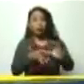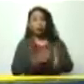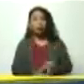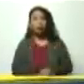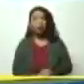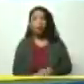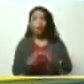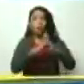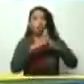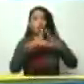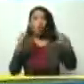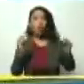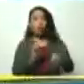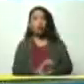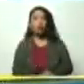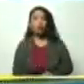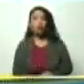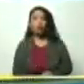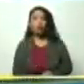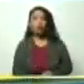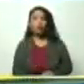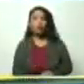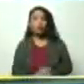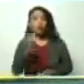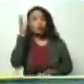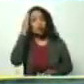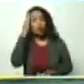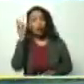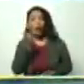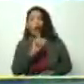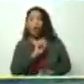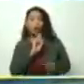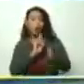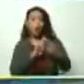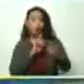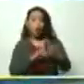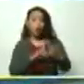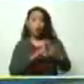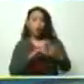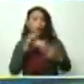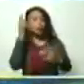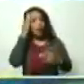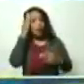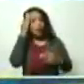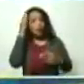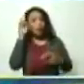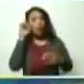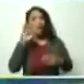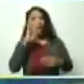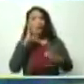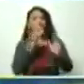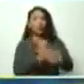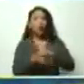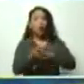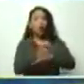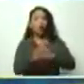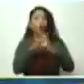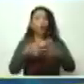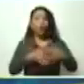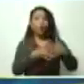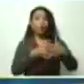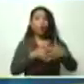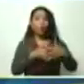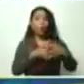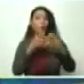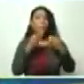todas las que se conocen y las que no se conocen que ha dado el gobierno de Estados Unidos para